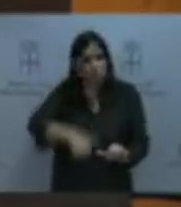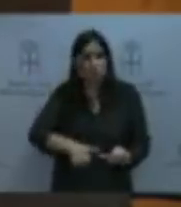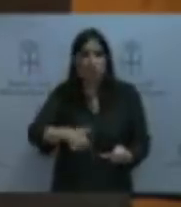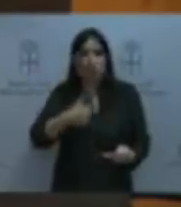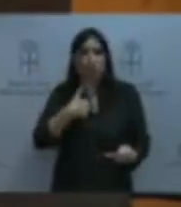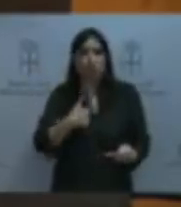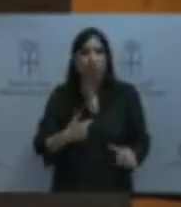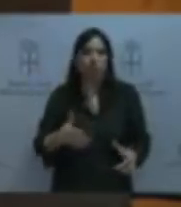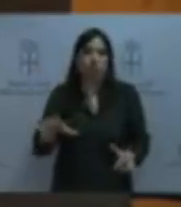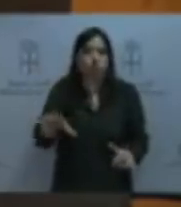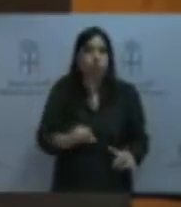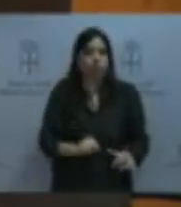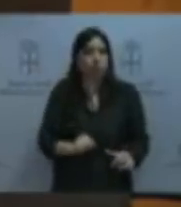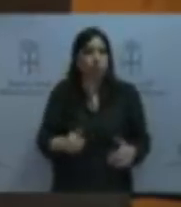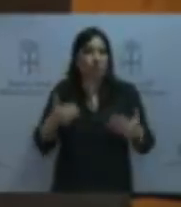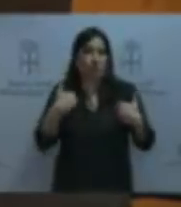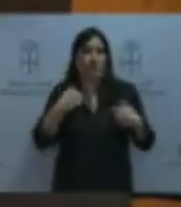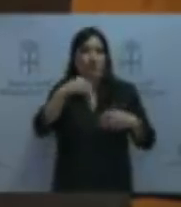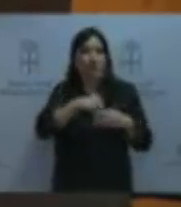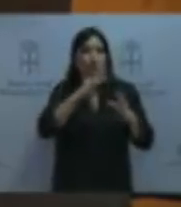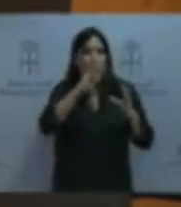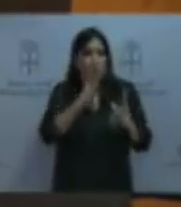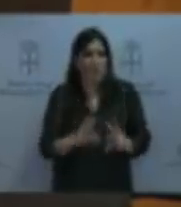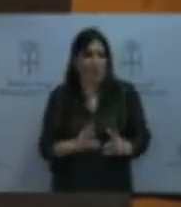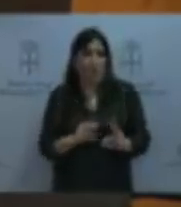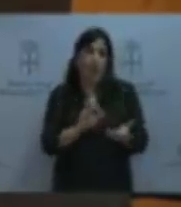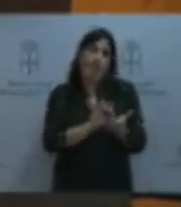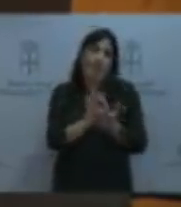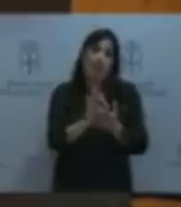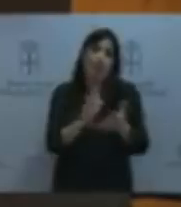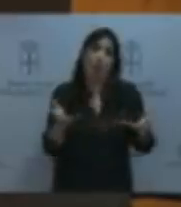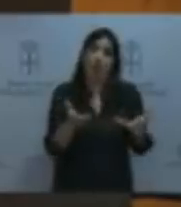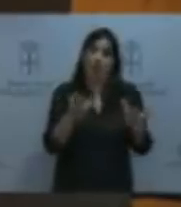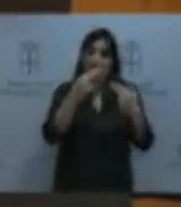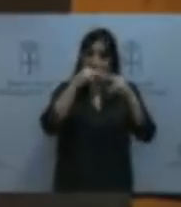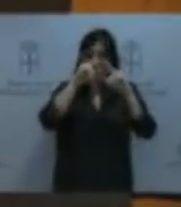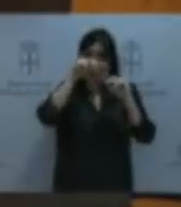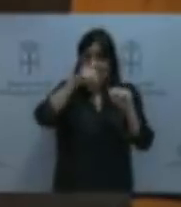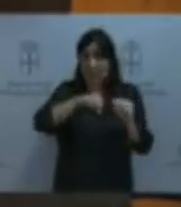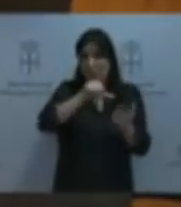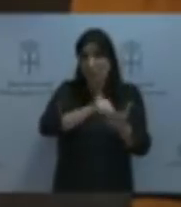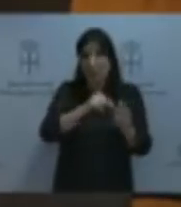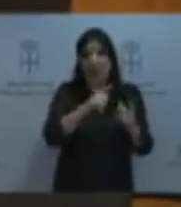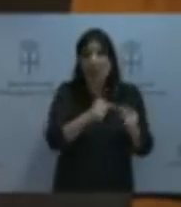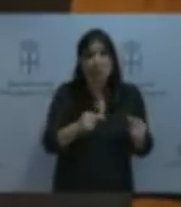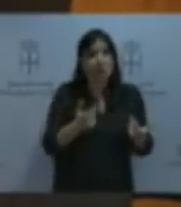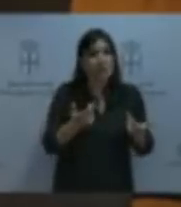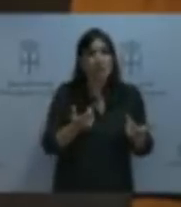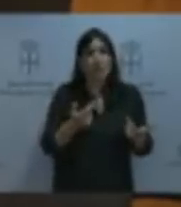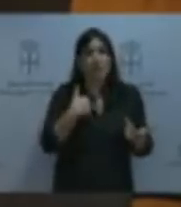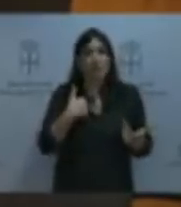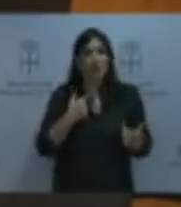mi servicio de urgencias del Hospital Central de Asturias y en otros, y nunca la revancha ha sido la marca de mis